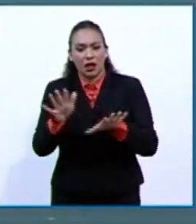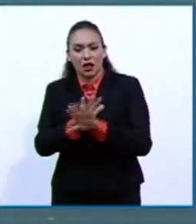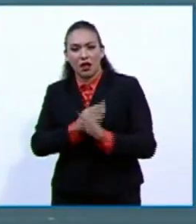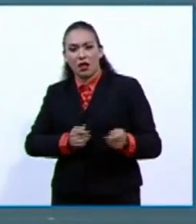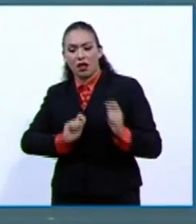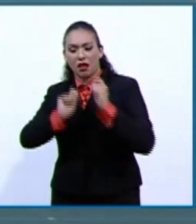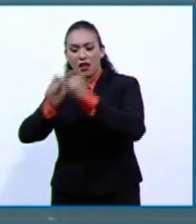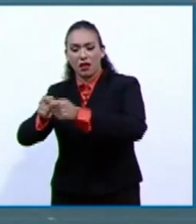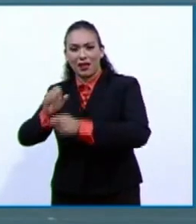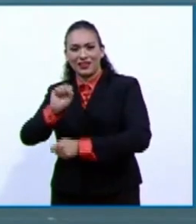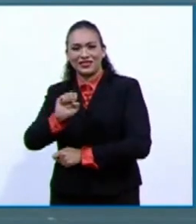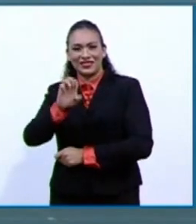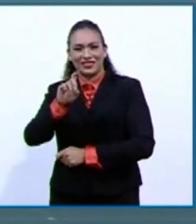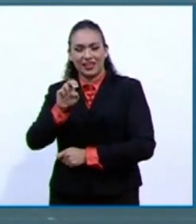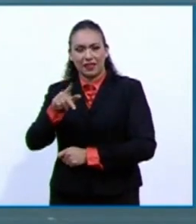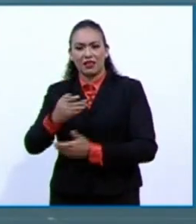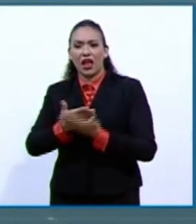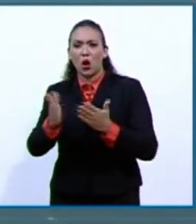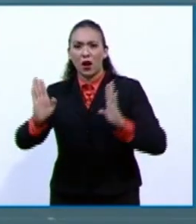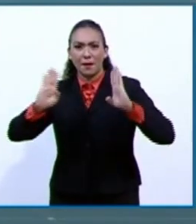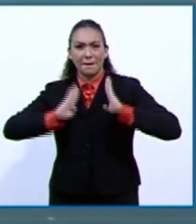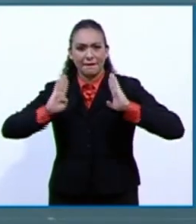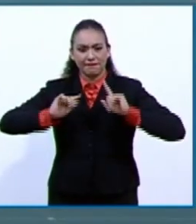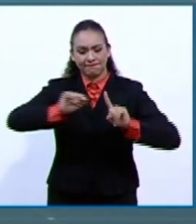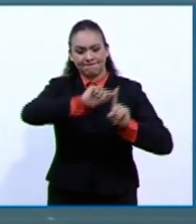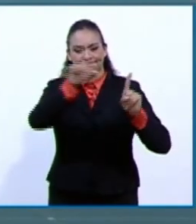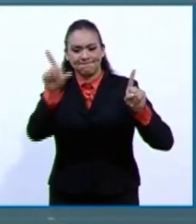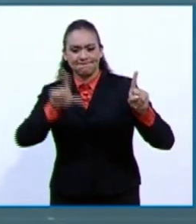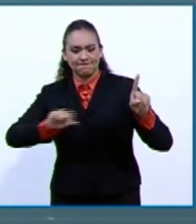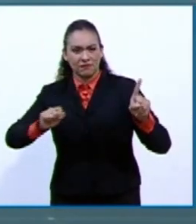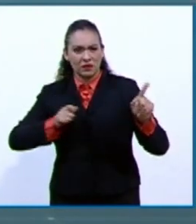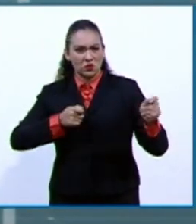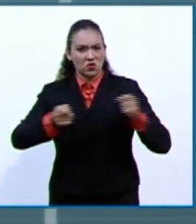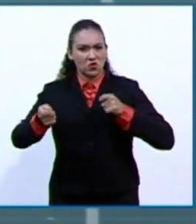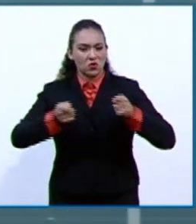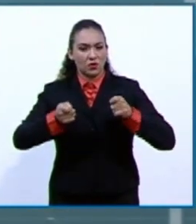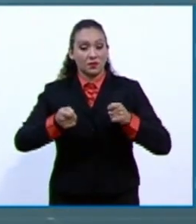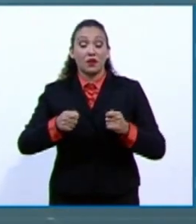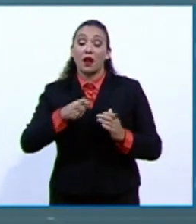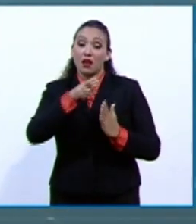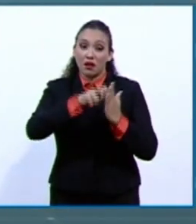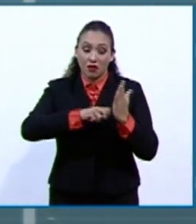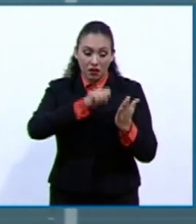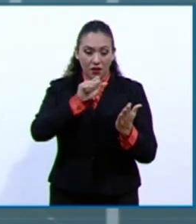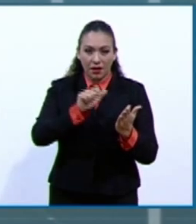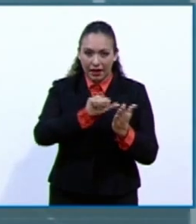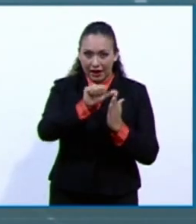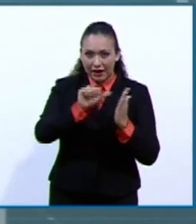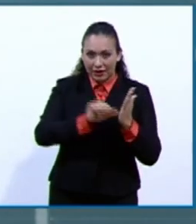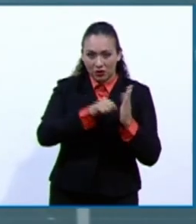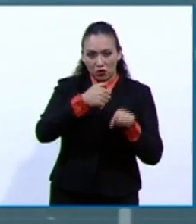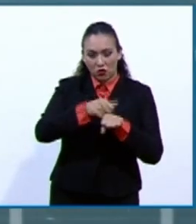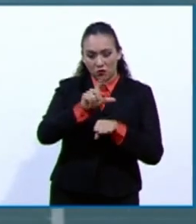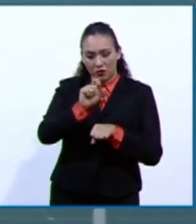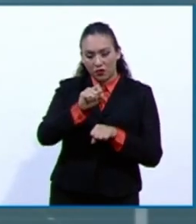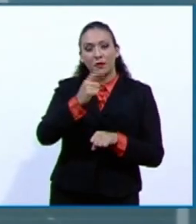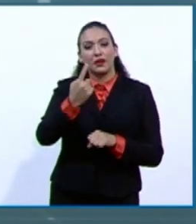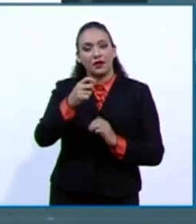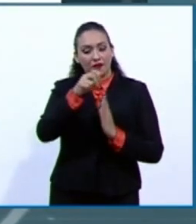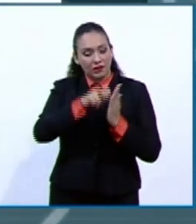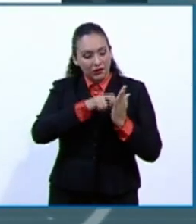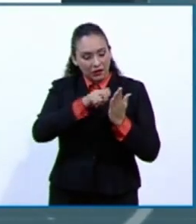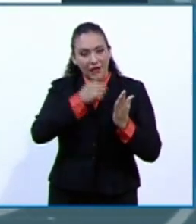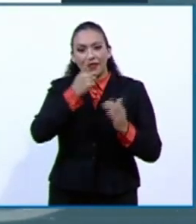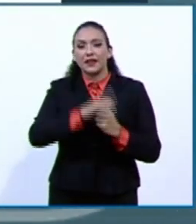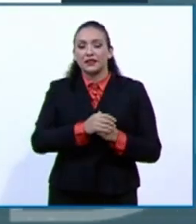paso irreversible hacia la militarización del país. Se modifica el artículo 21 para eliminar la garantía orgánica que obliga a